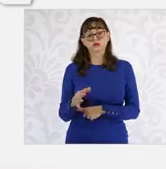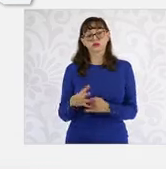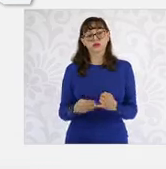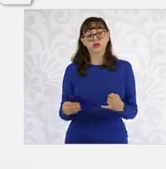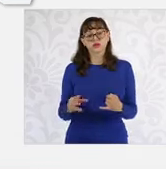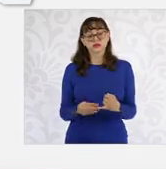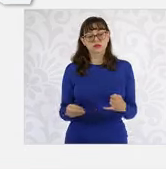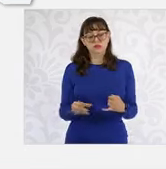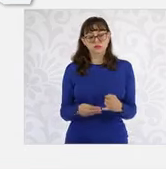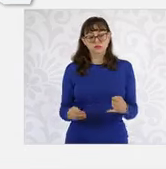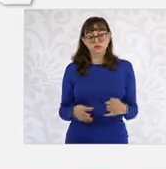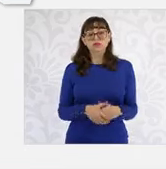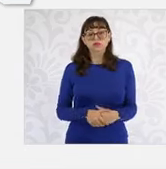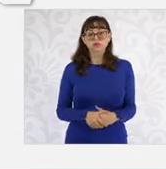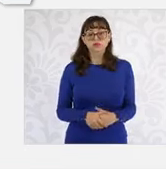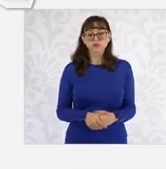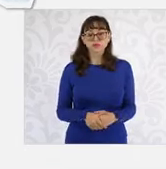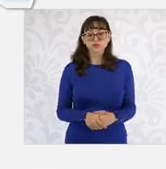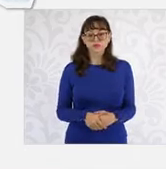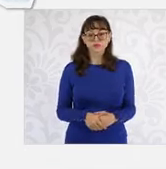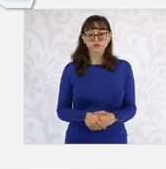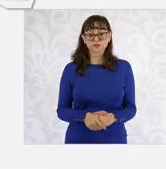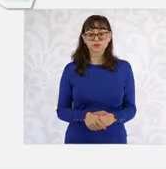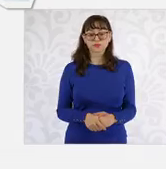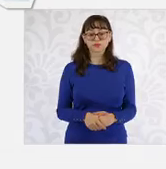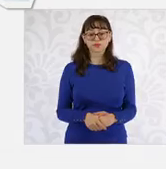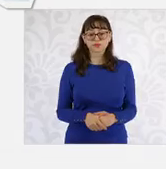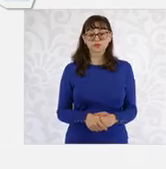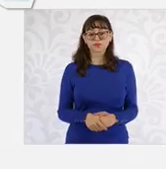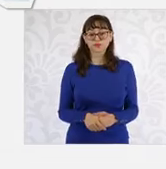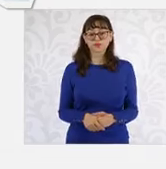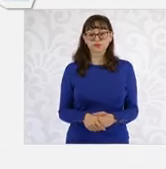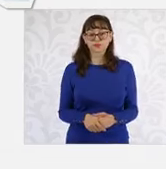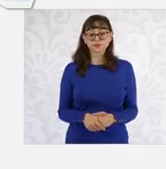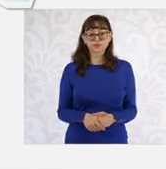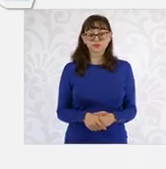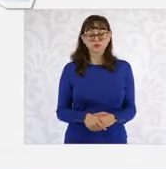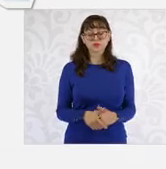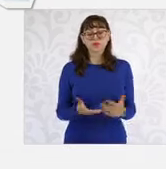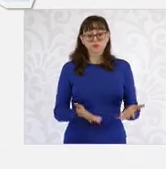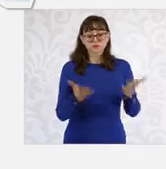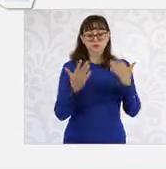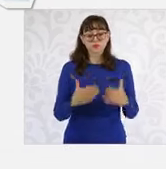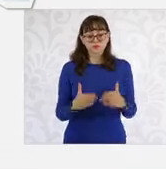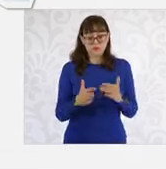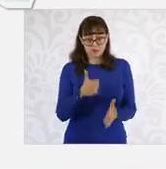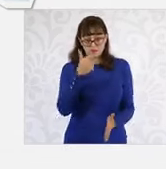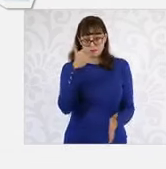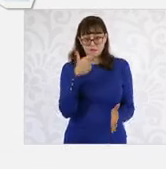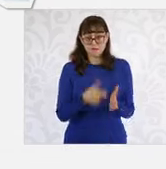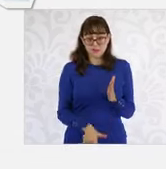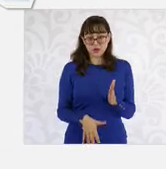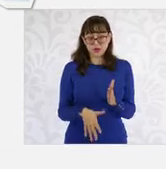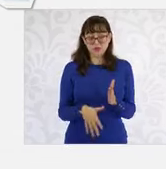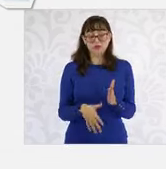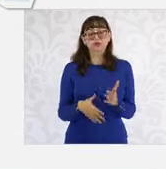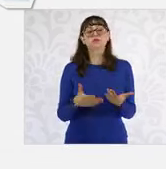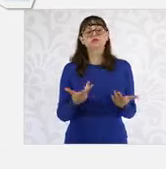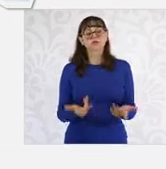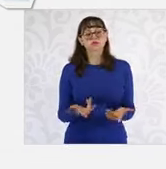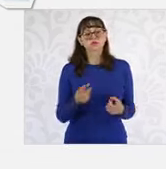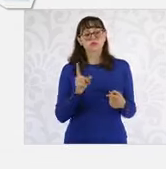48 centavos. Y los precios más bajos identificados por región